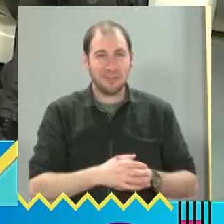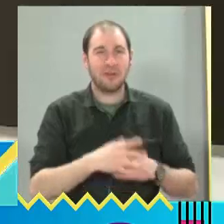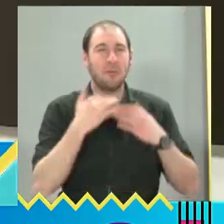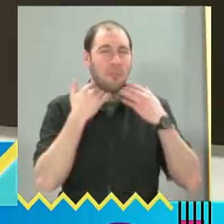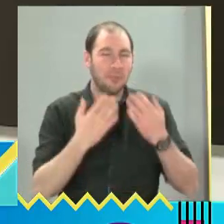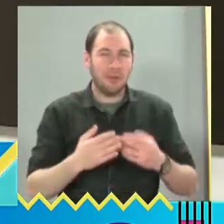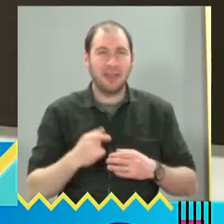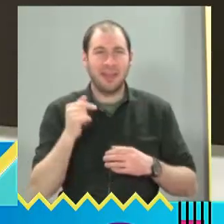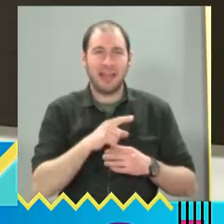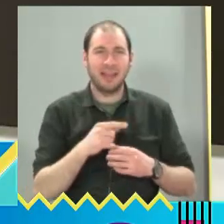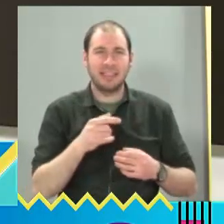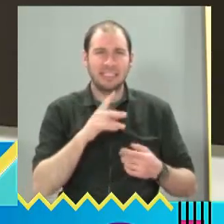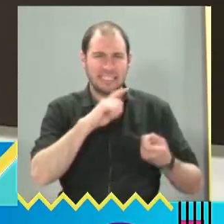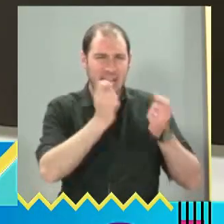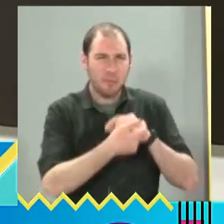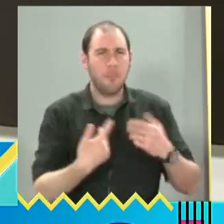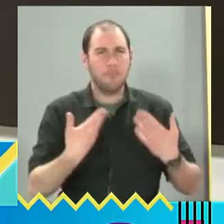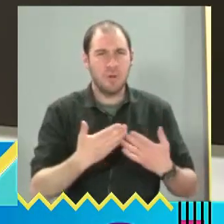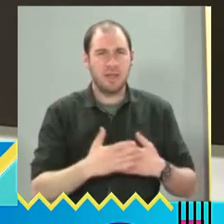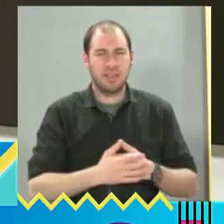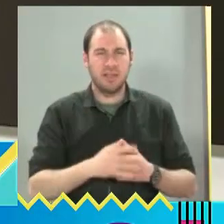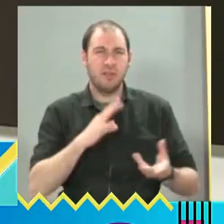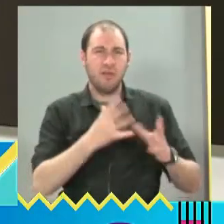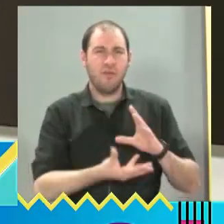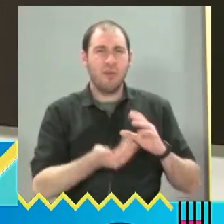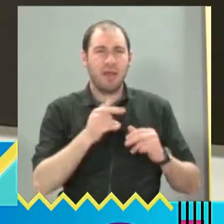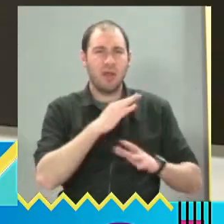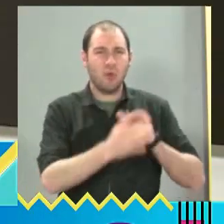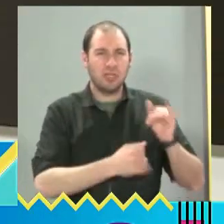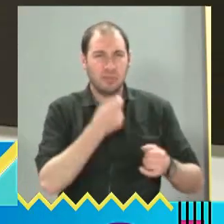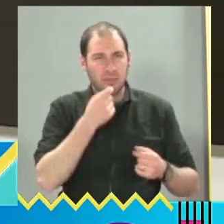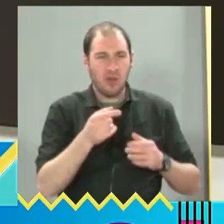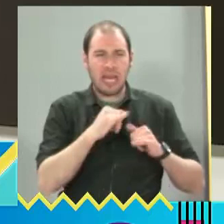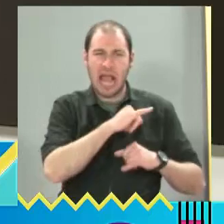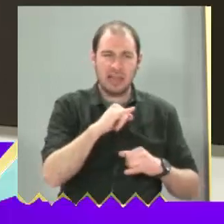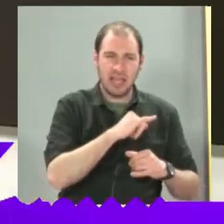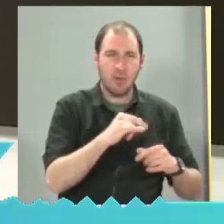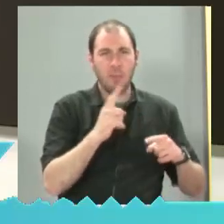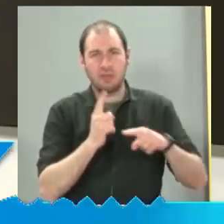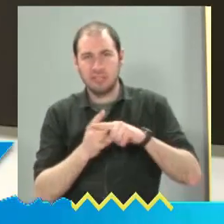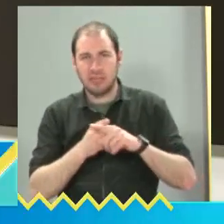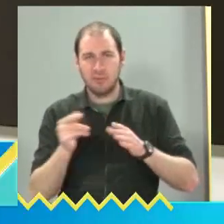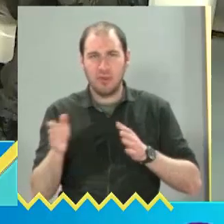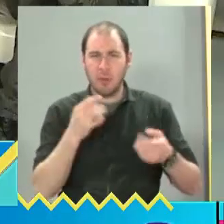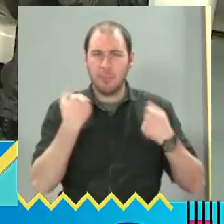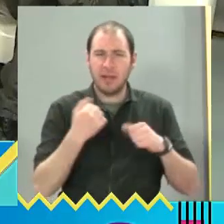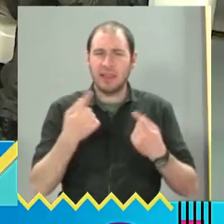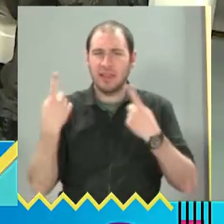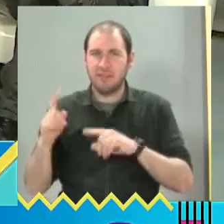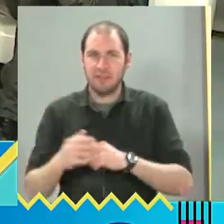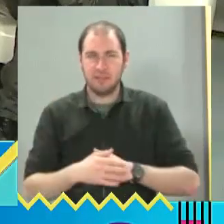funcionamiento en sí del cerebro, pero ¿se lo puede modificar en esa forma? En decir, bueno, en vez de ir por lo negativo, ir por lo positivo, ¿se lo puede entrenar de otra